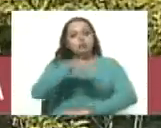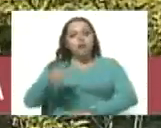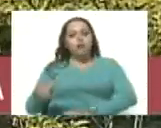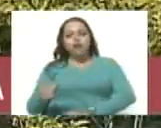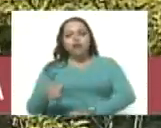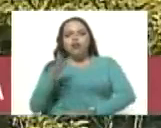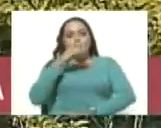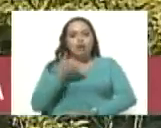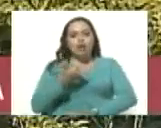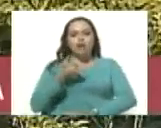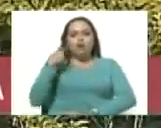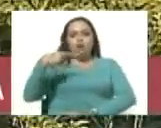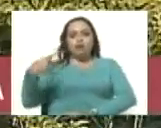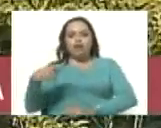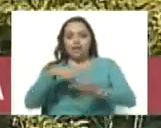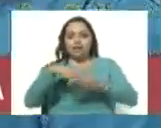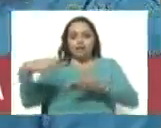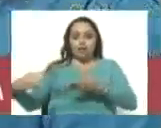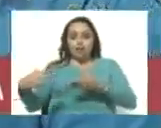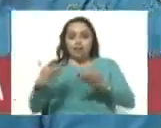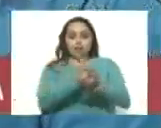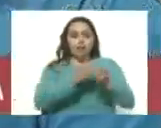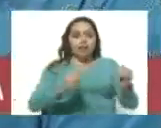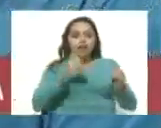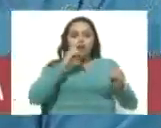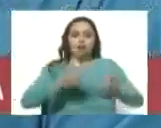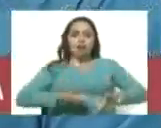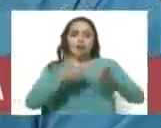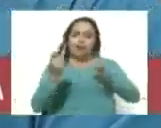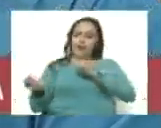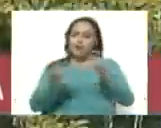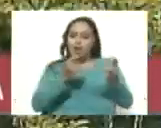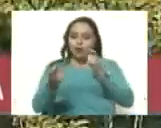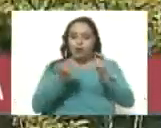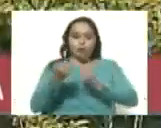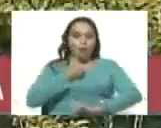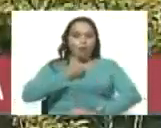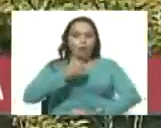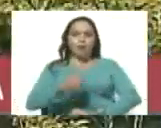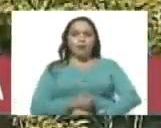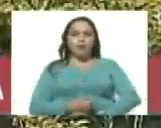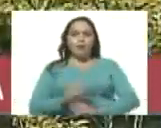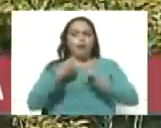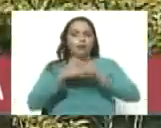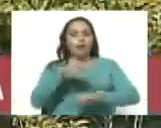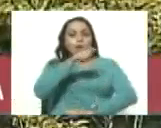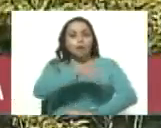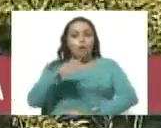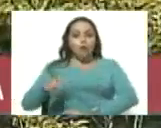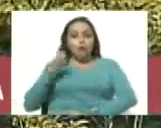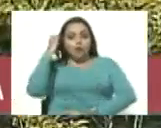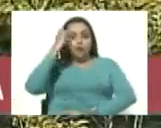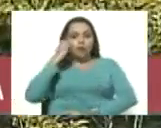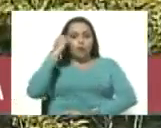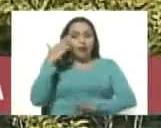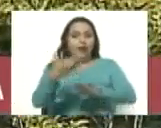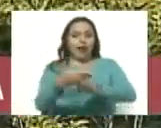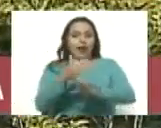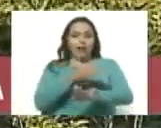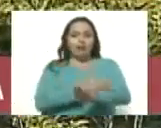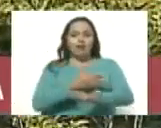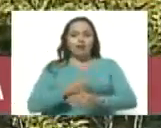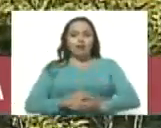política exterior independiente que nos permite dialogar con quien sea con el si es preciso pero esos pobres pueblos europeos que antes digamos